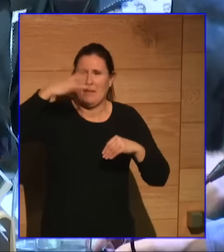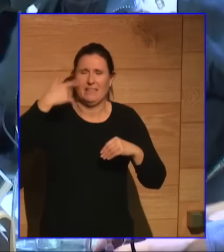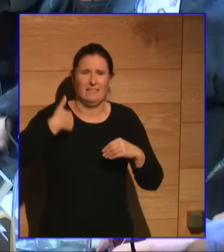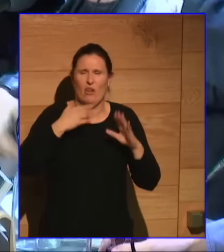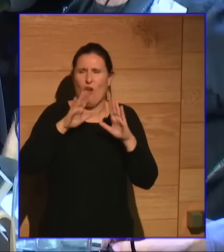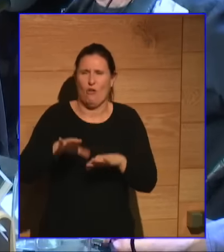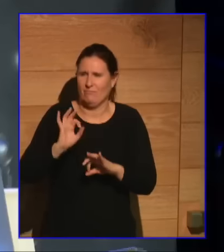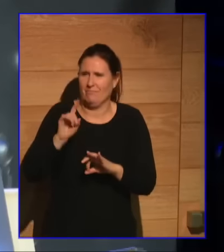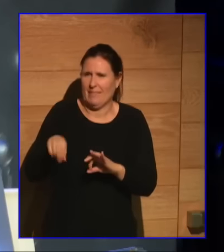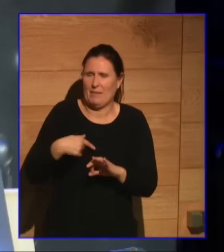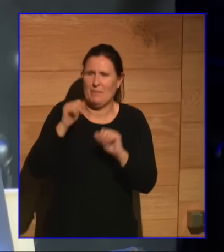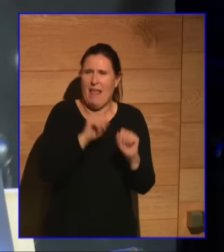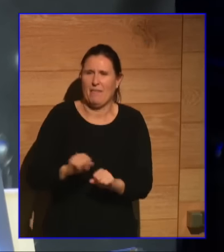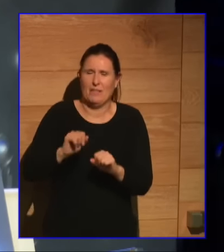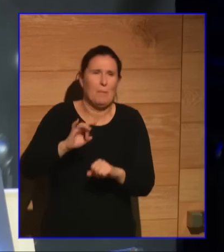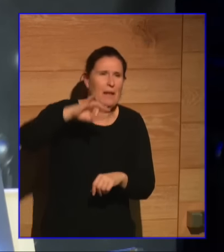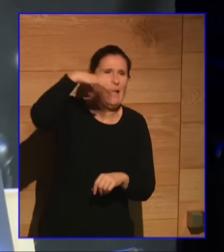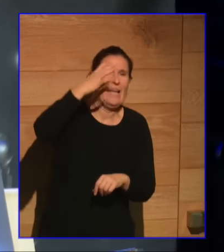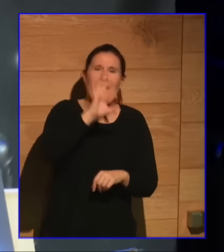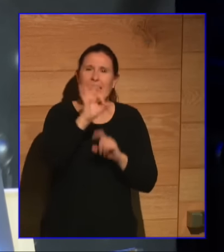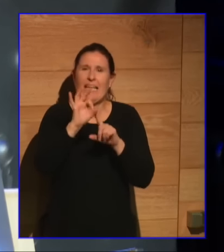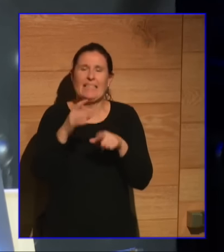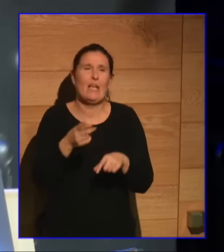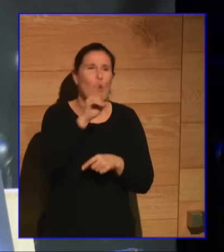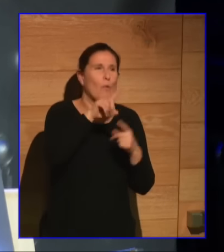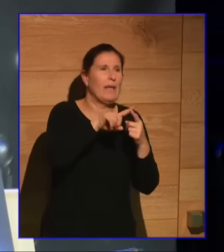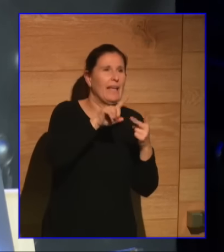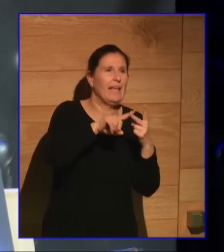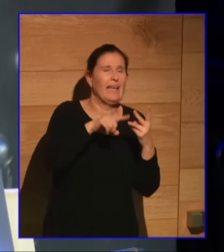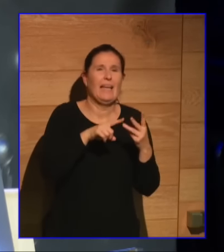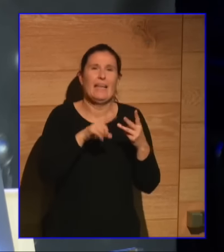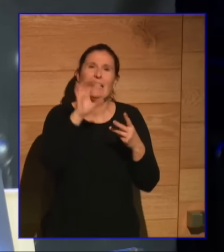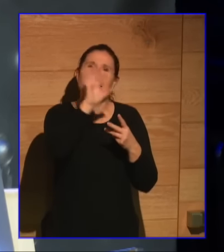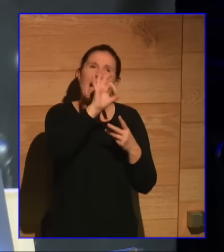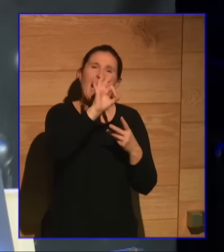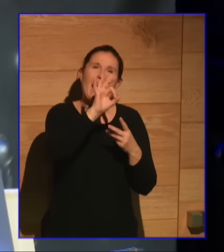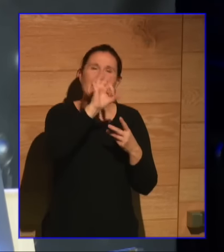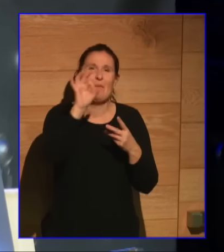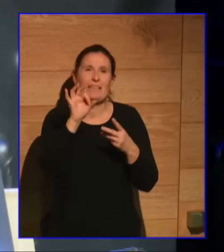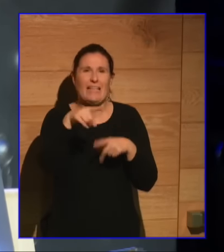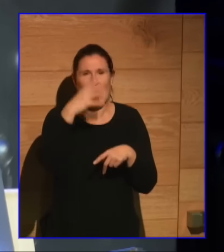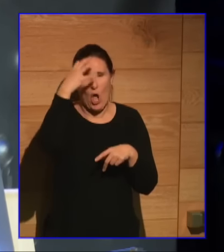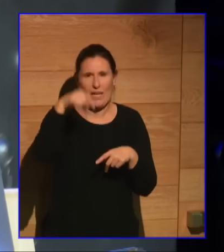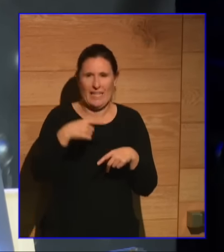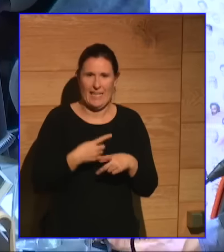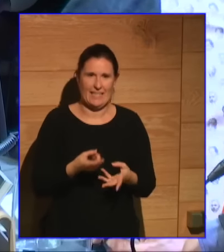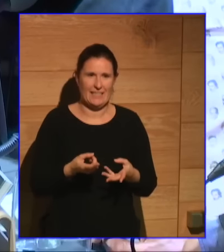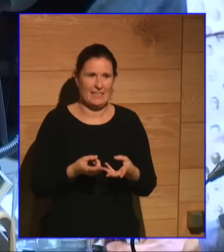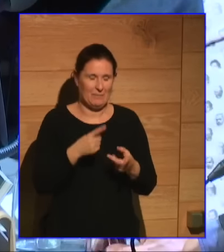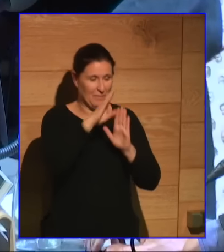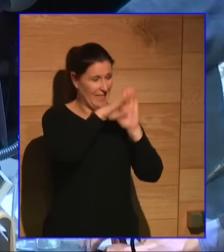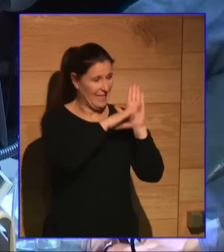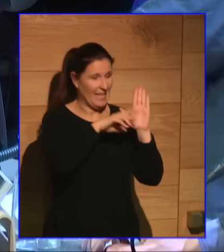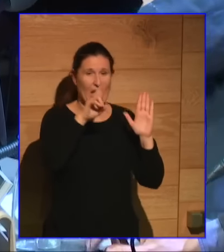muerte contigo, quería Rodrigo. Decir San Sebastián de los Reyes. Bien, este será recordado como el programa en el